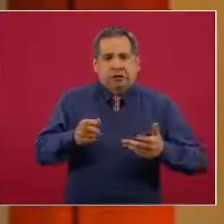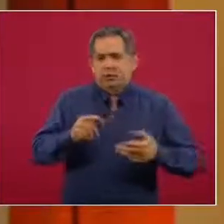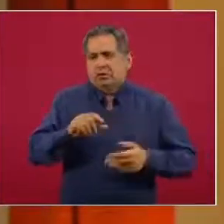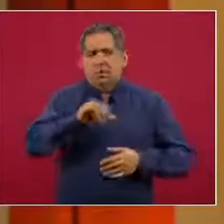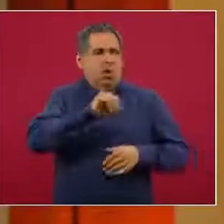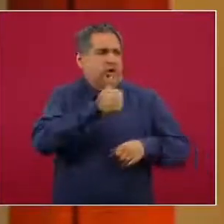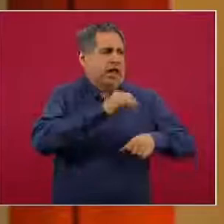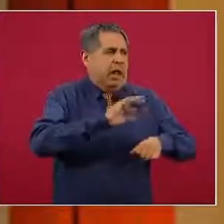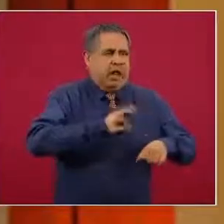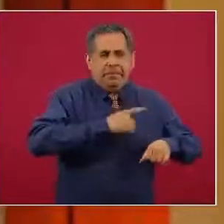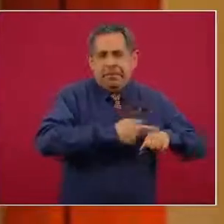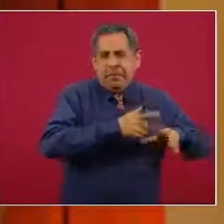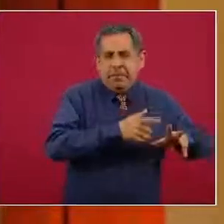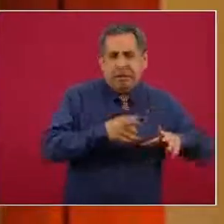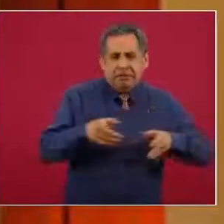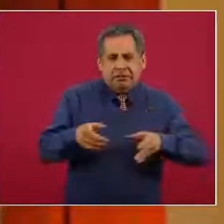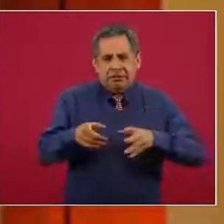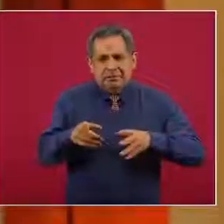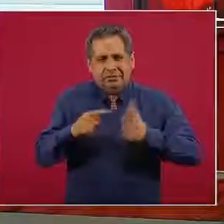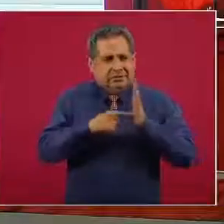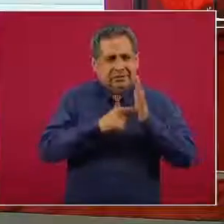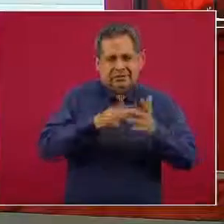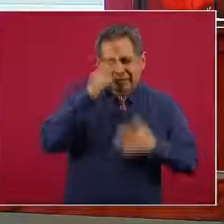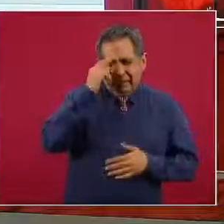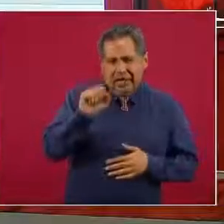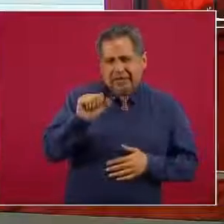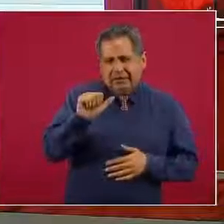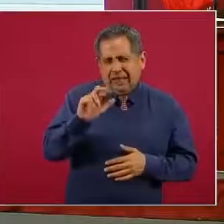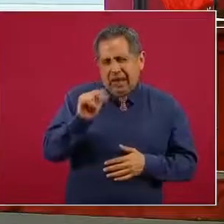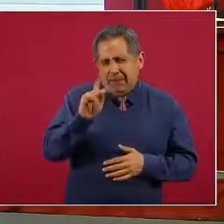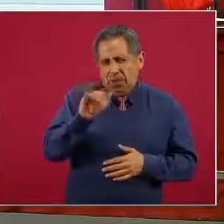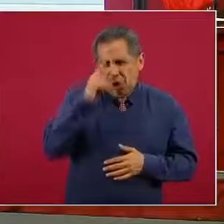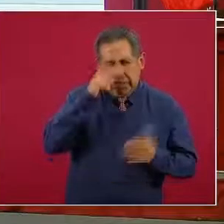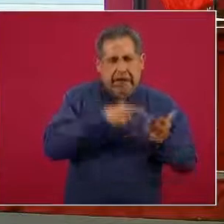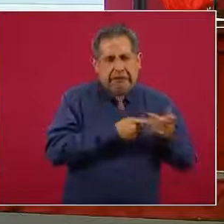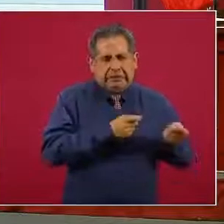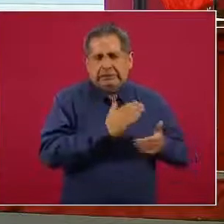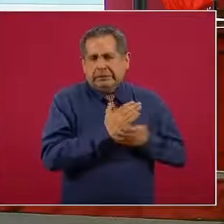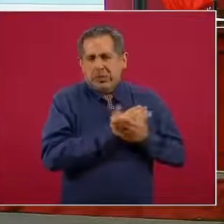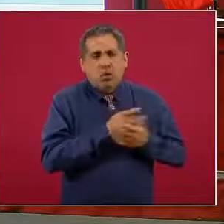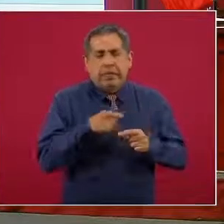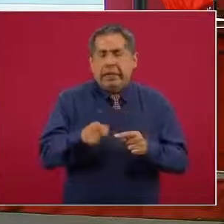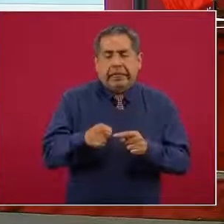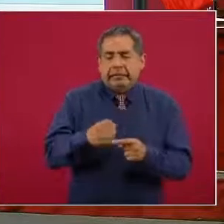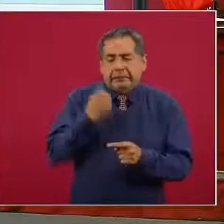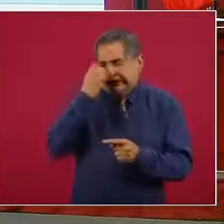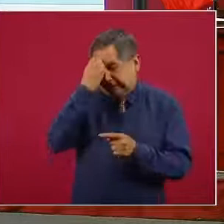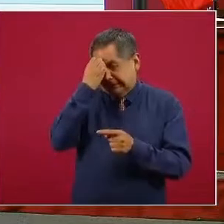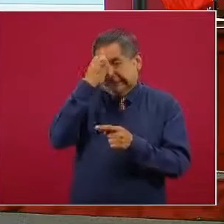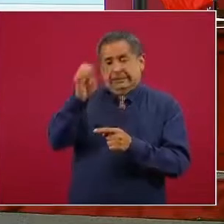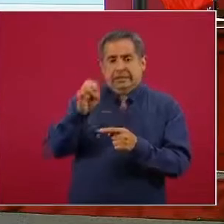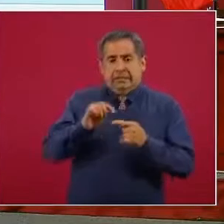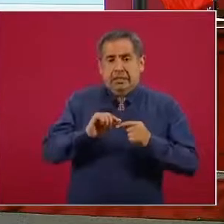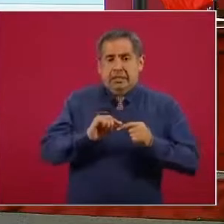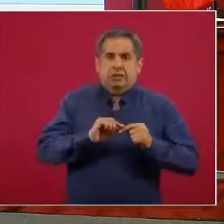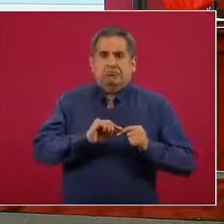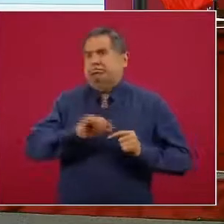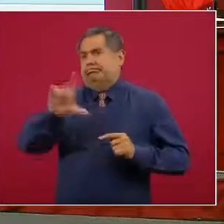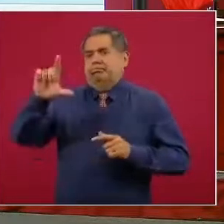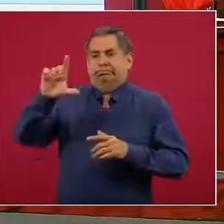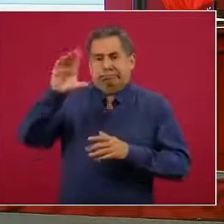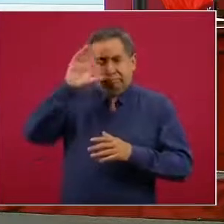son otras epidemias, lo ilustramos con un brote de sarampión aquí hace unas semanas, pues tienen estas